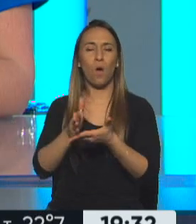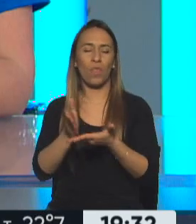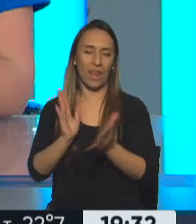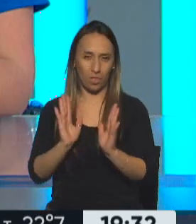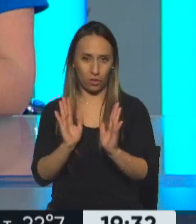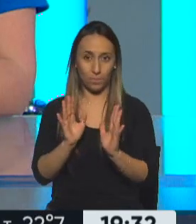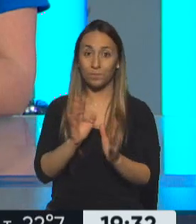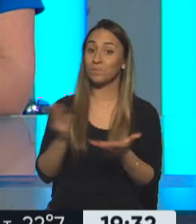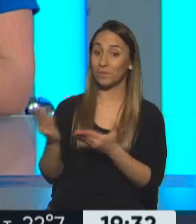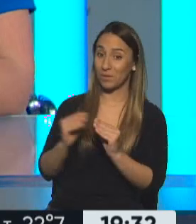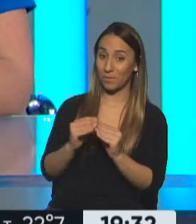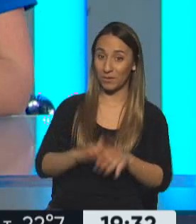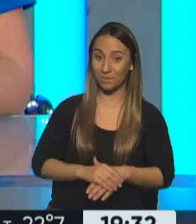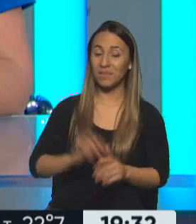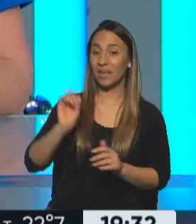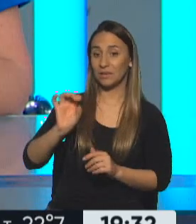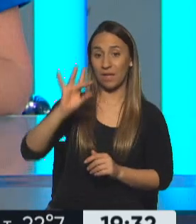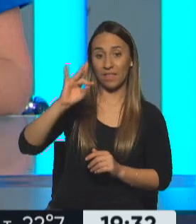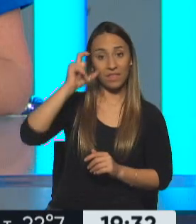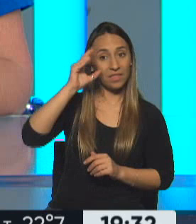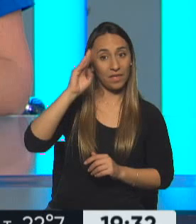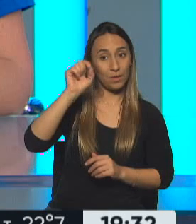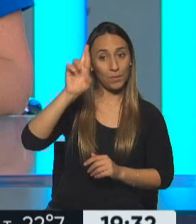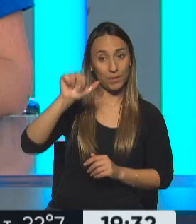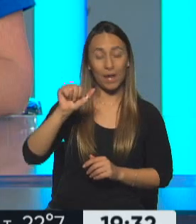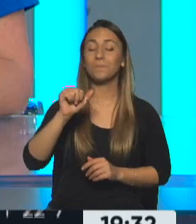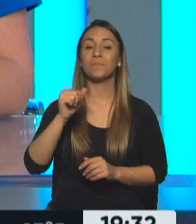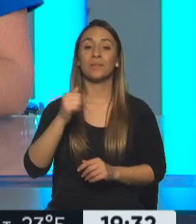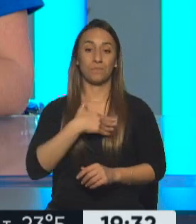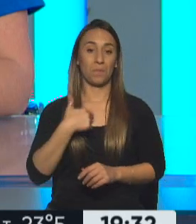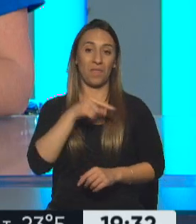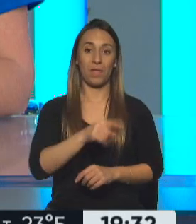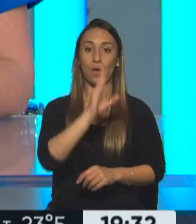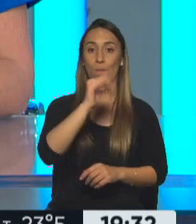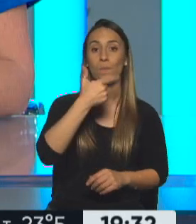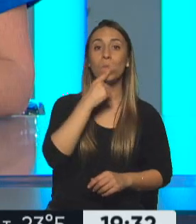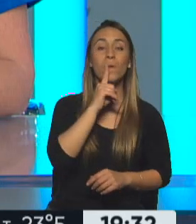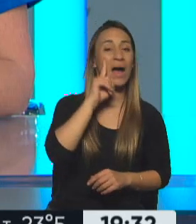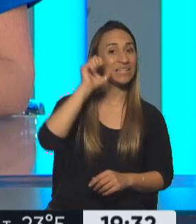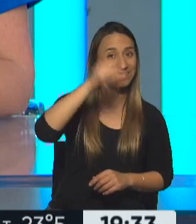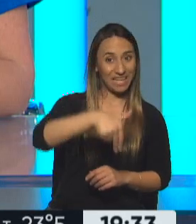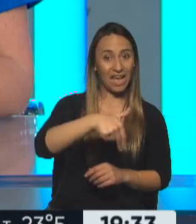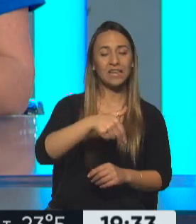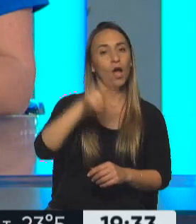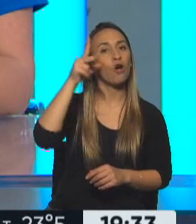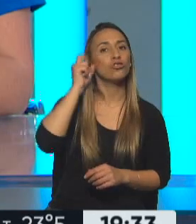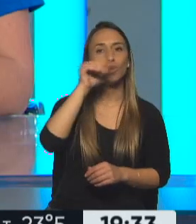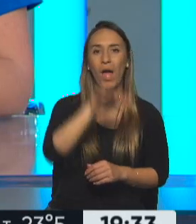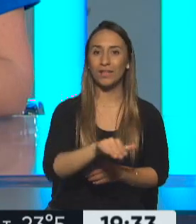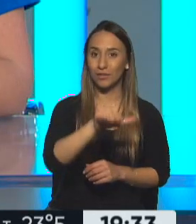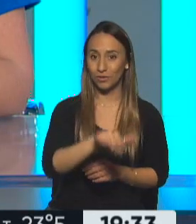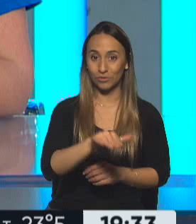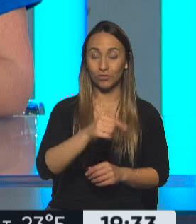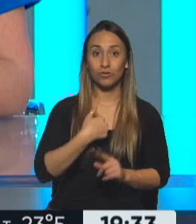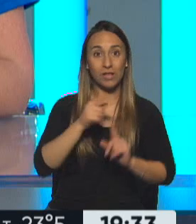Mi compañera. Yo soy Débora, soy mamá de Bastián, de 8 años, con un autismo leve. Soy miembro